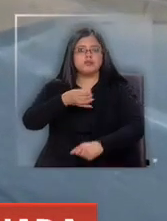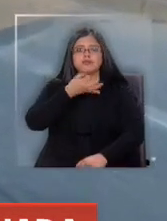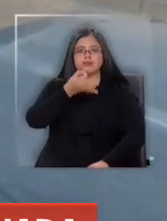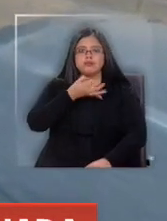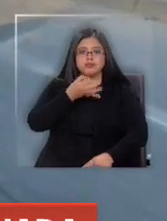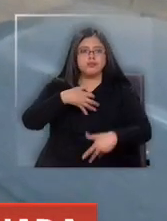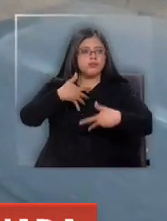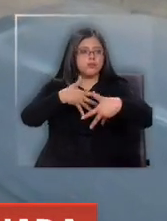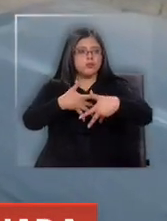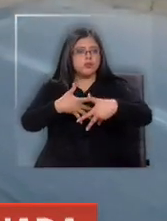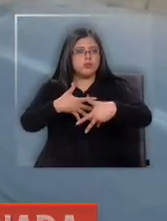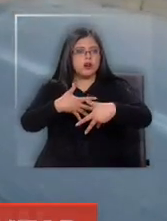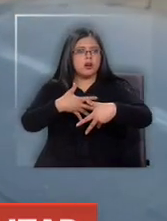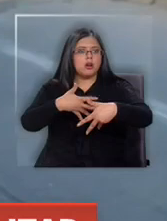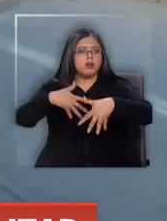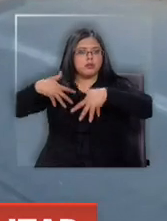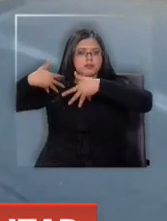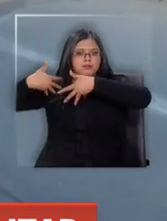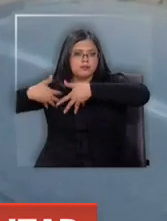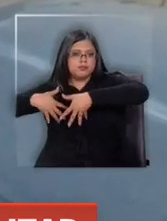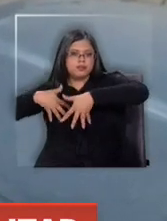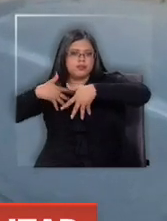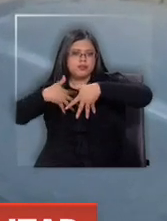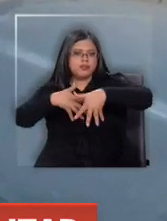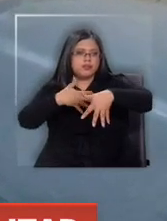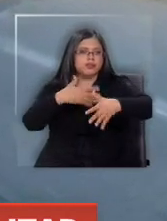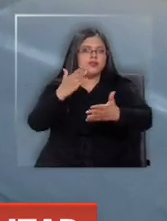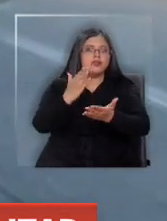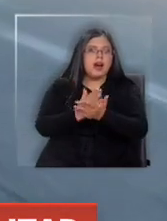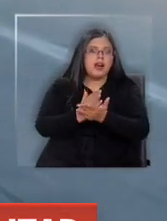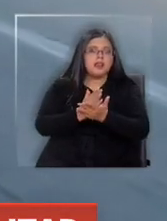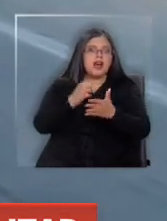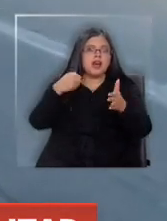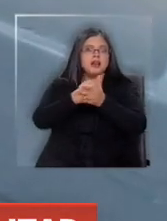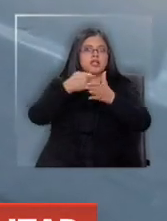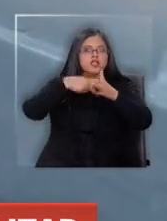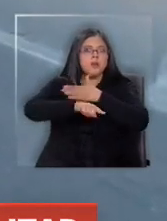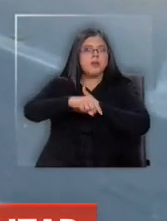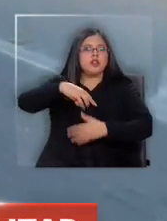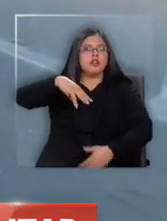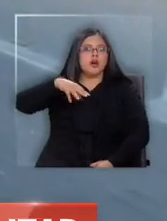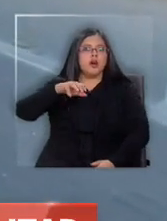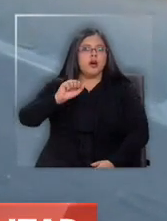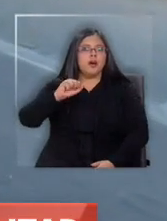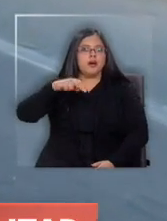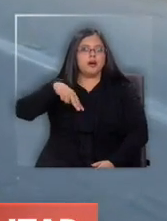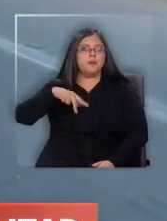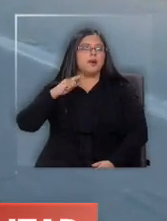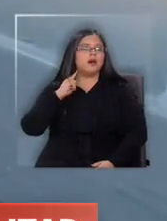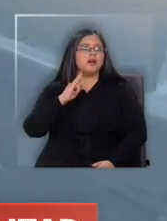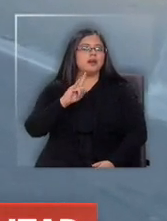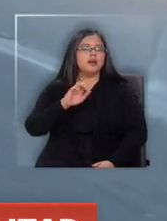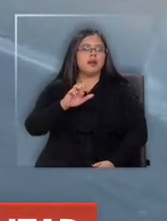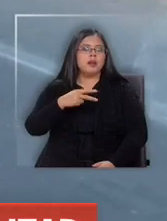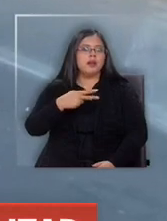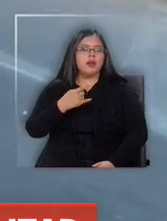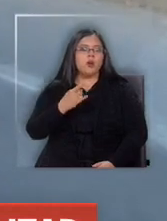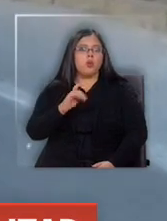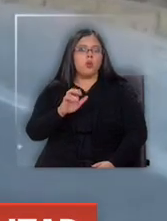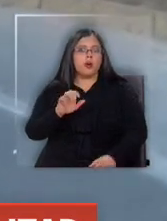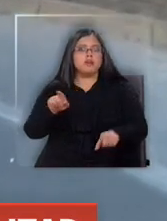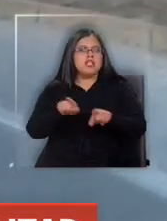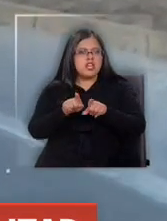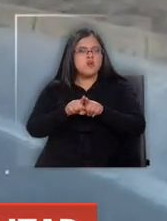masiva llegó hasta Estación Manquehue. Ahí sí fueron controlados por efectivos militares, sí